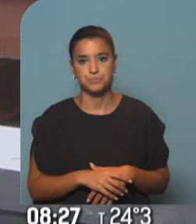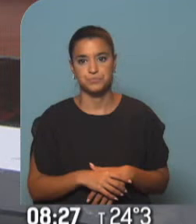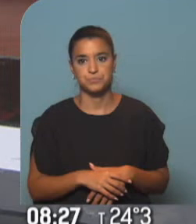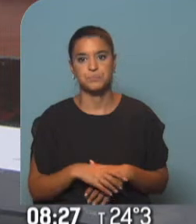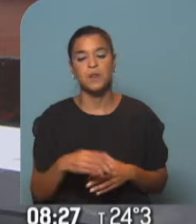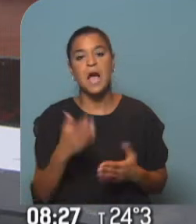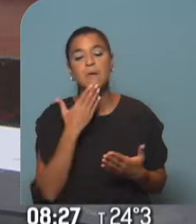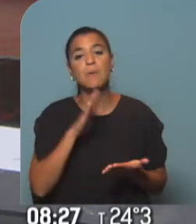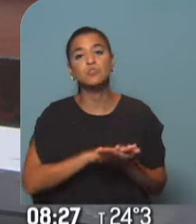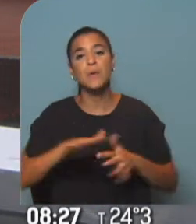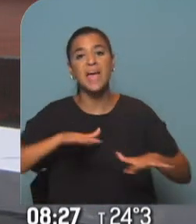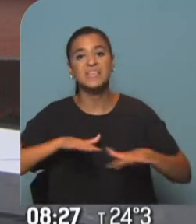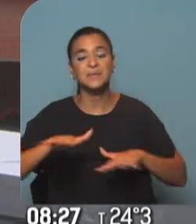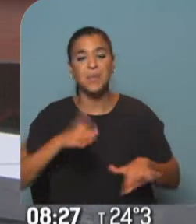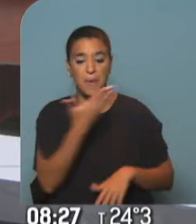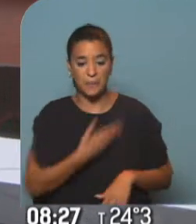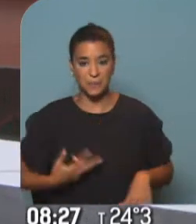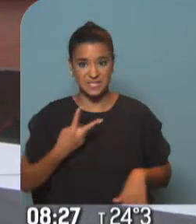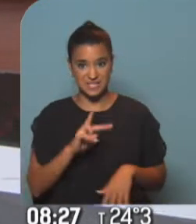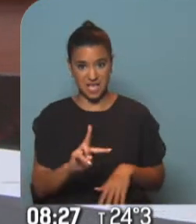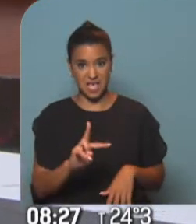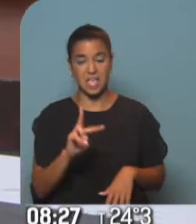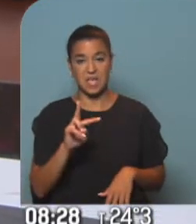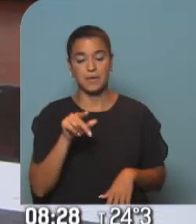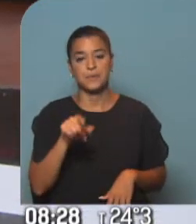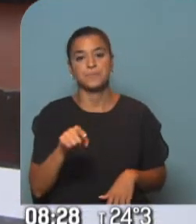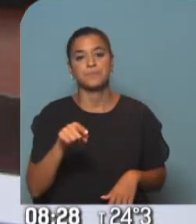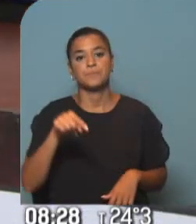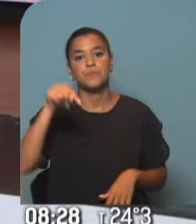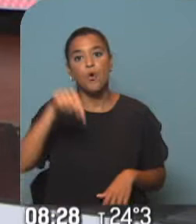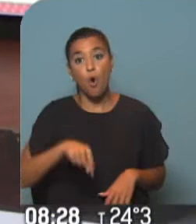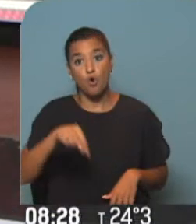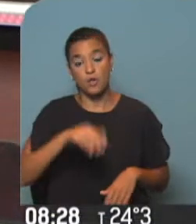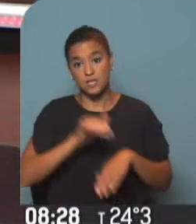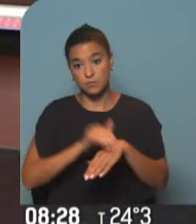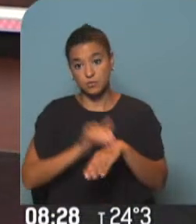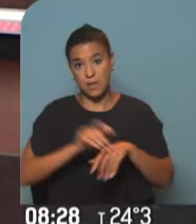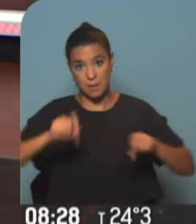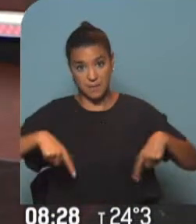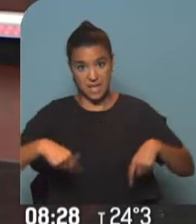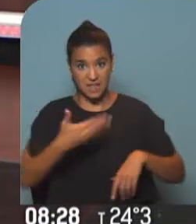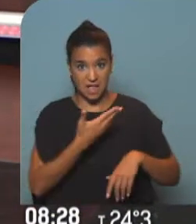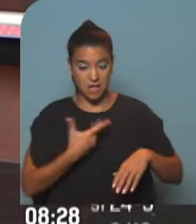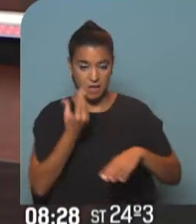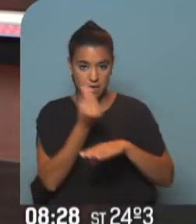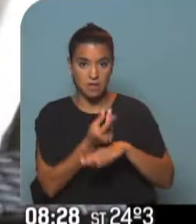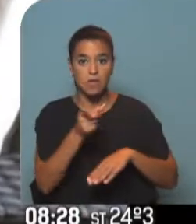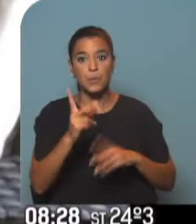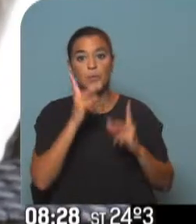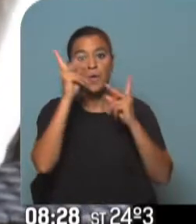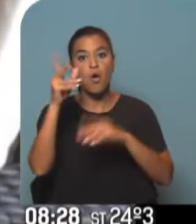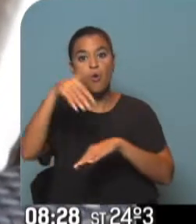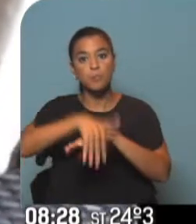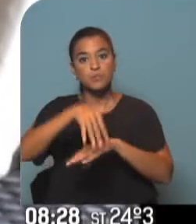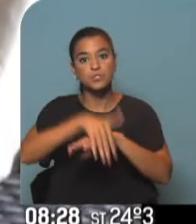hablamos de la actividad de la vicepresidenta de la nación hoy a cargo de la presidencia de la nación gabriela michetti que viajó a la provincia de misiones se